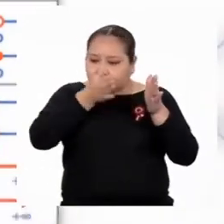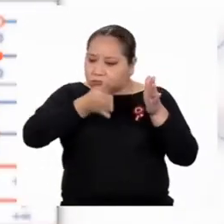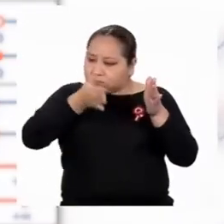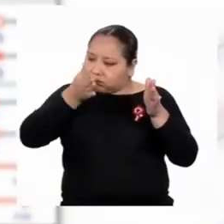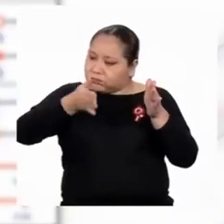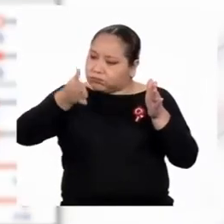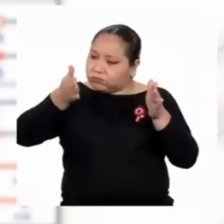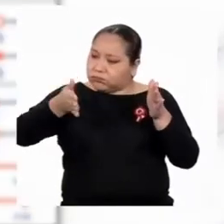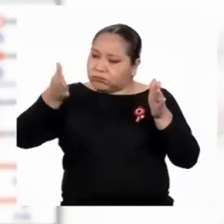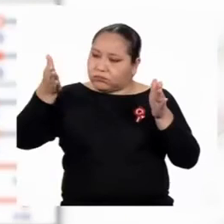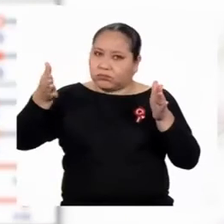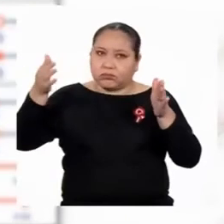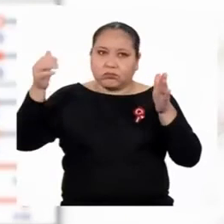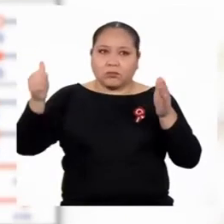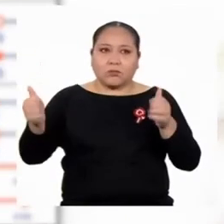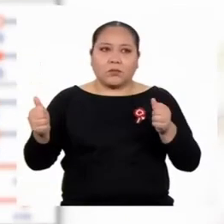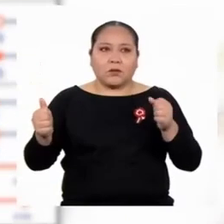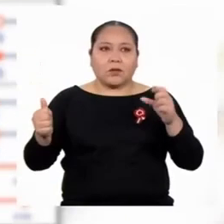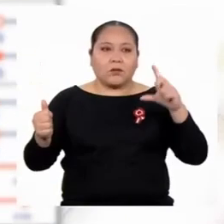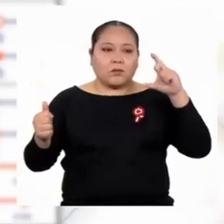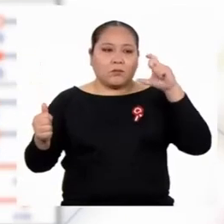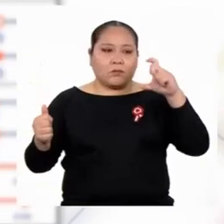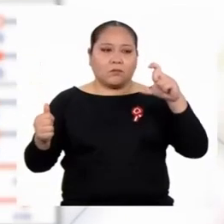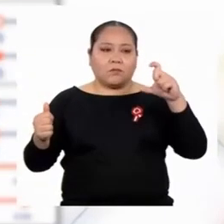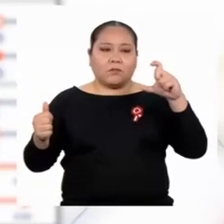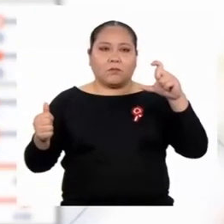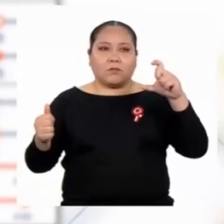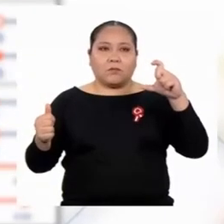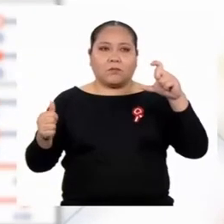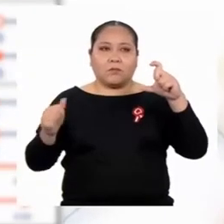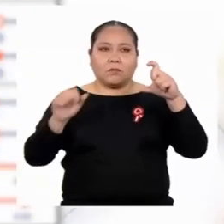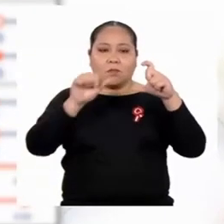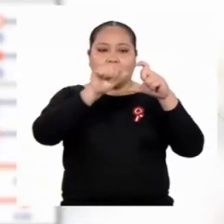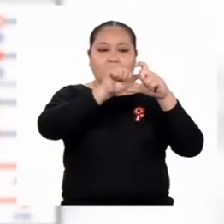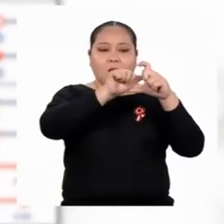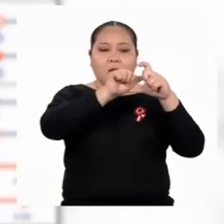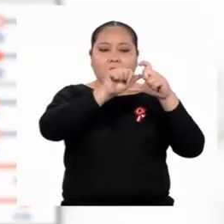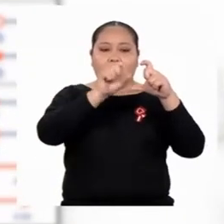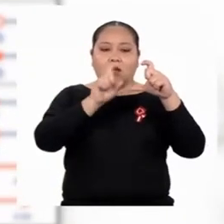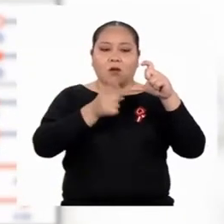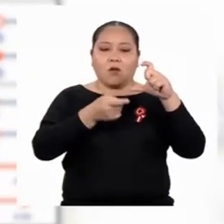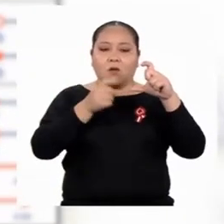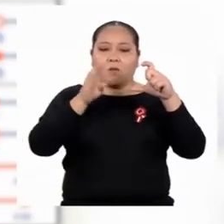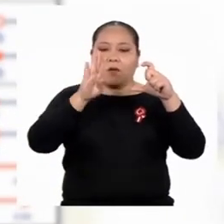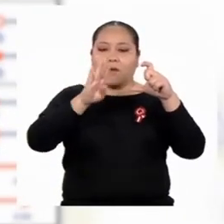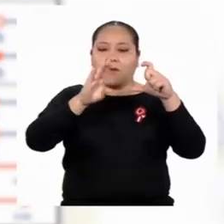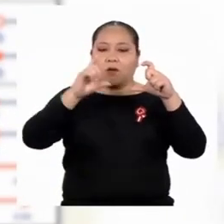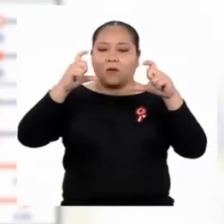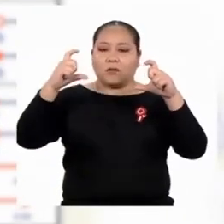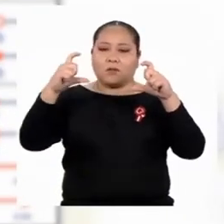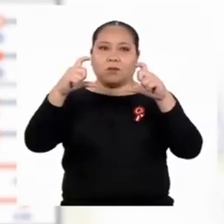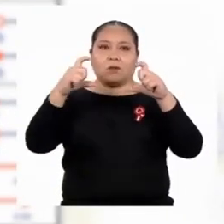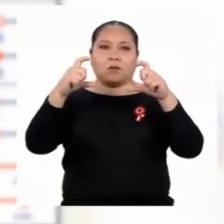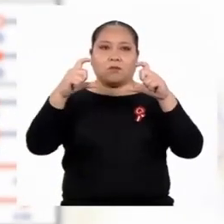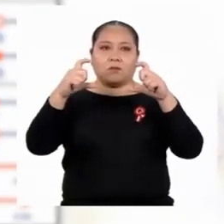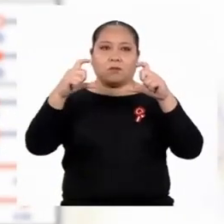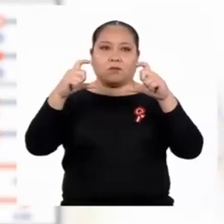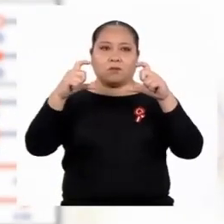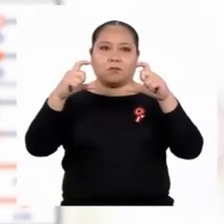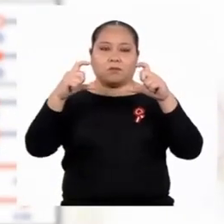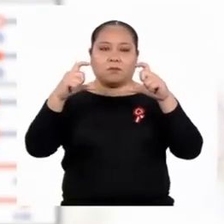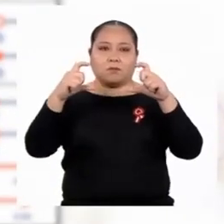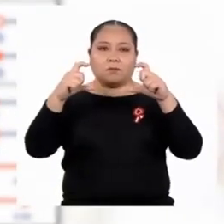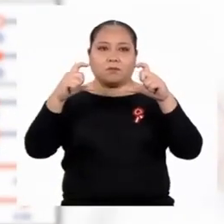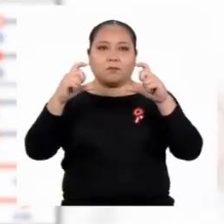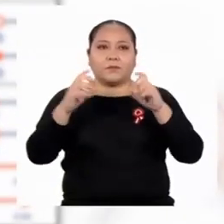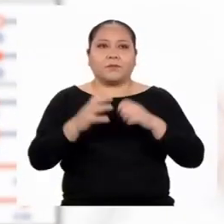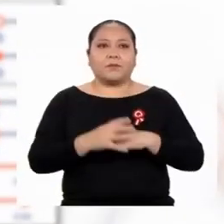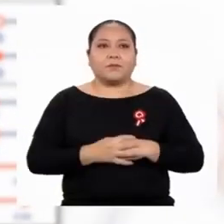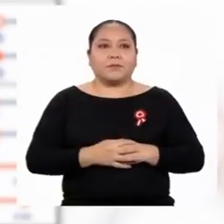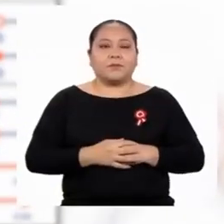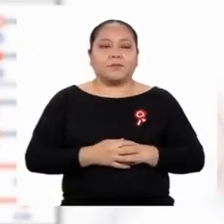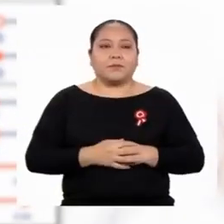denota con abro corchete A, coma B y cierro corchetes. Ahora veamos